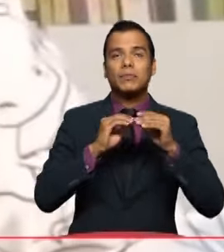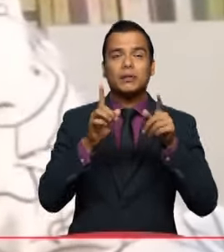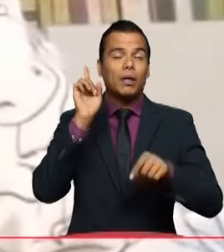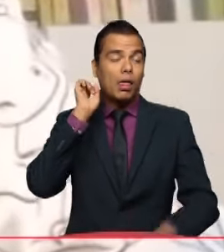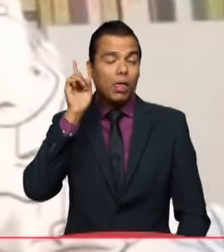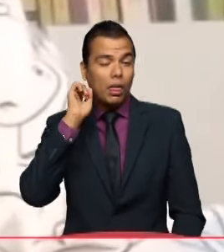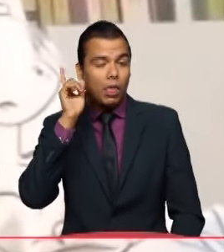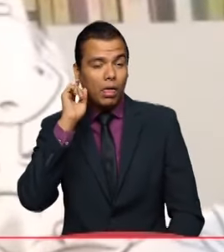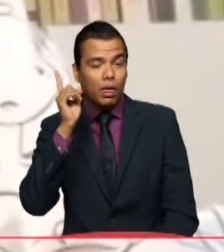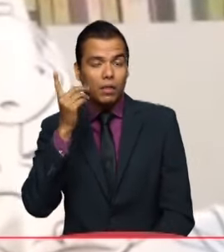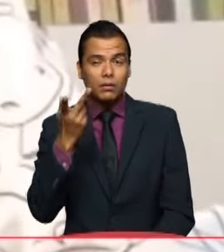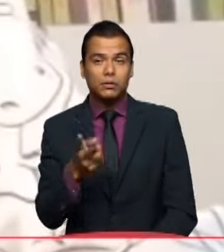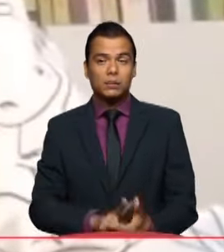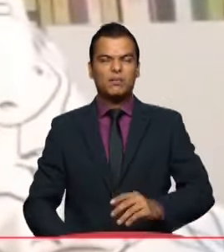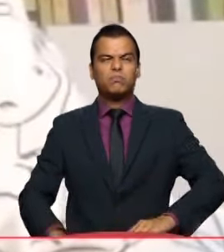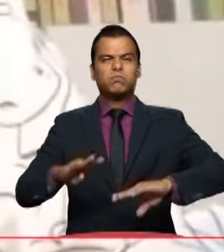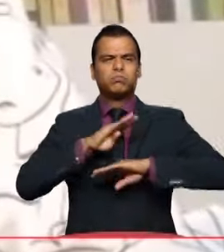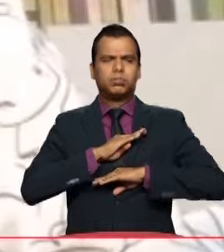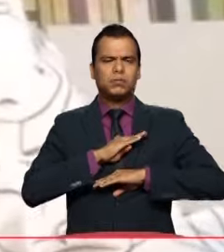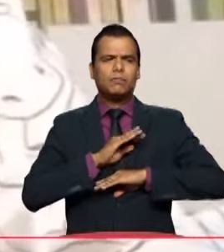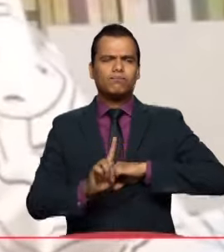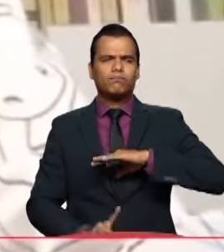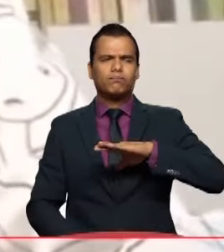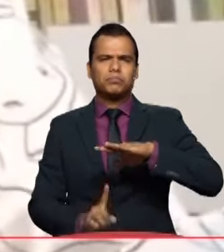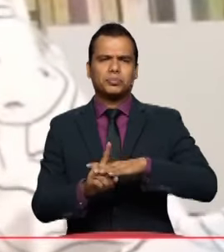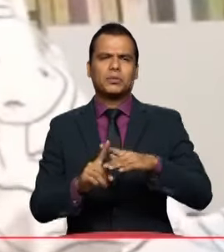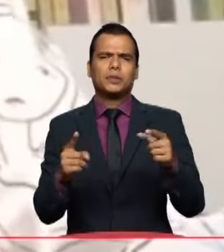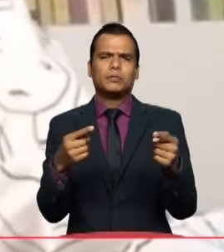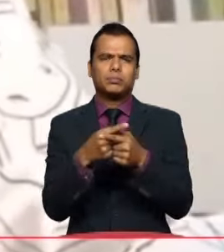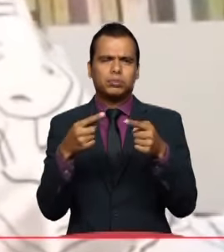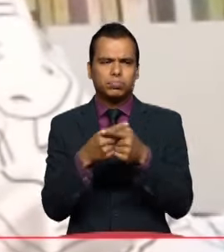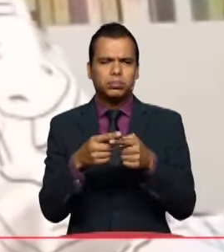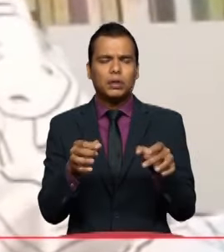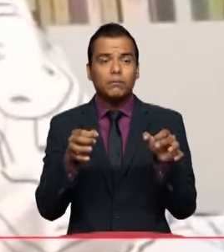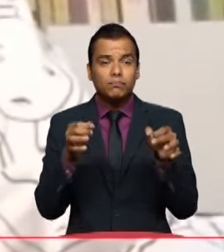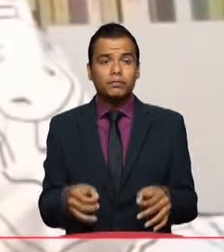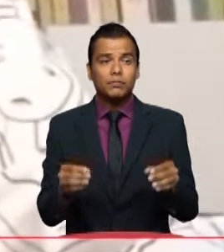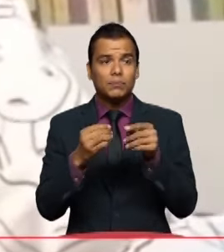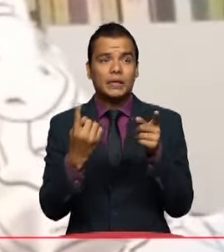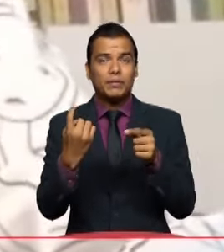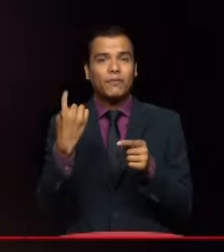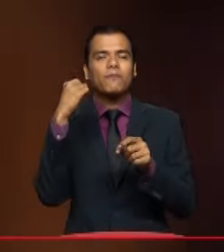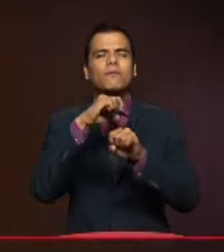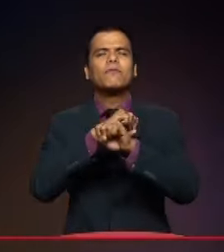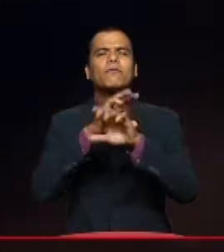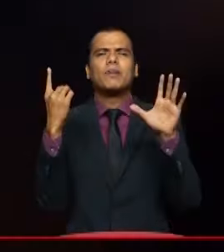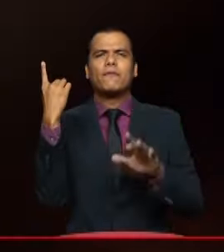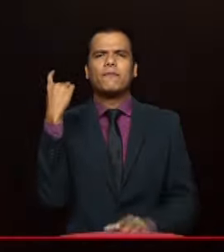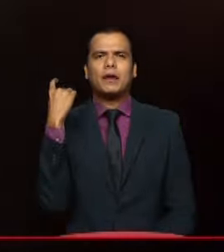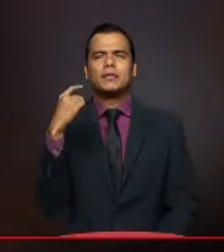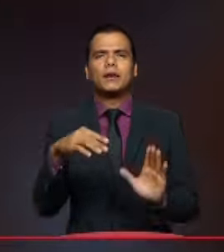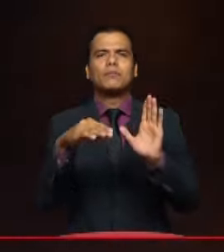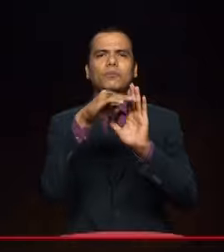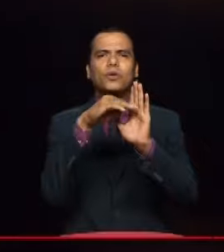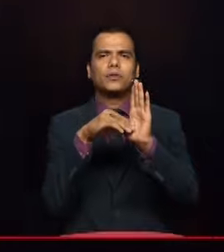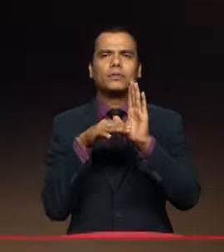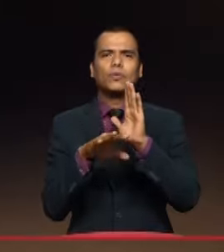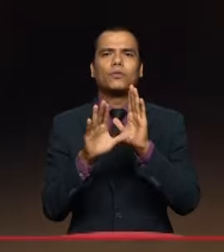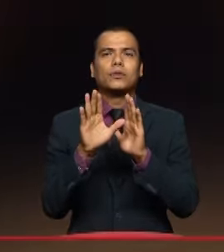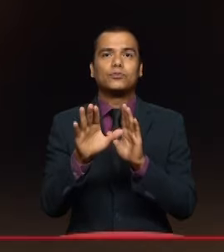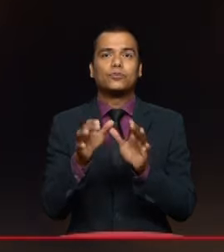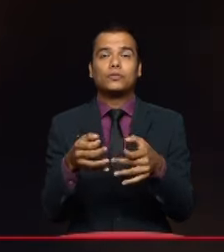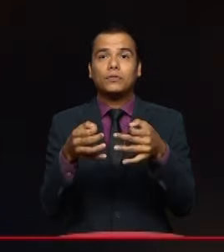correlación muy alta entre también el diseño de políticas públicas. Debe